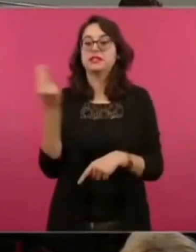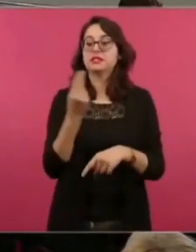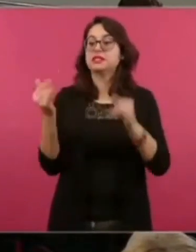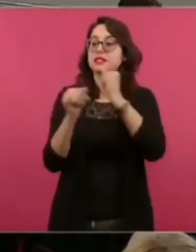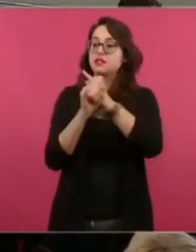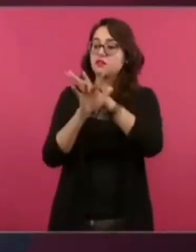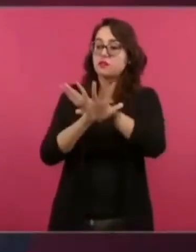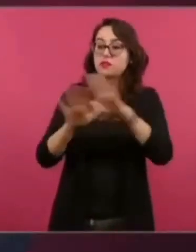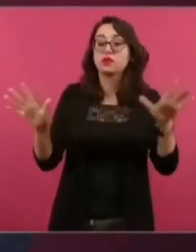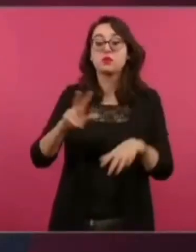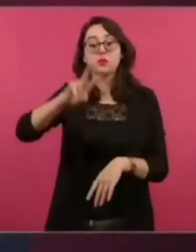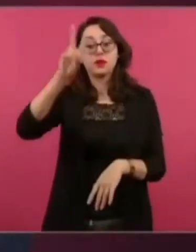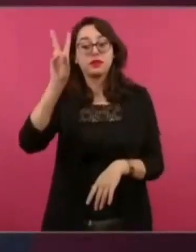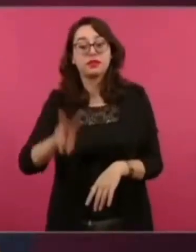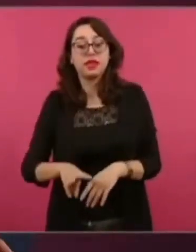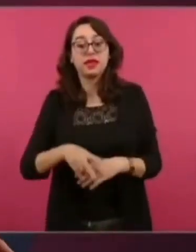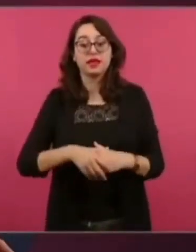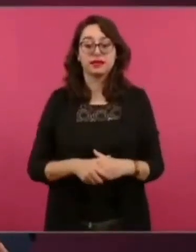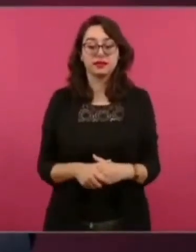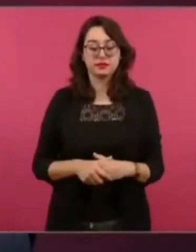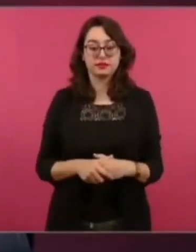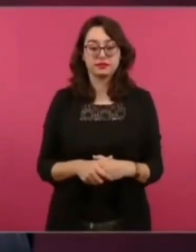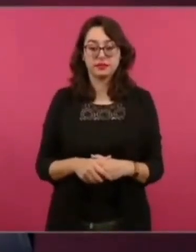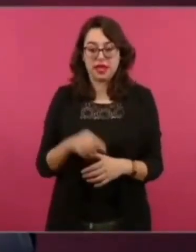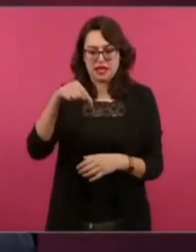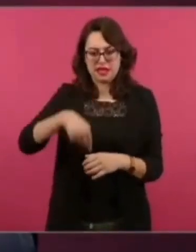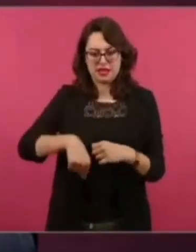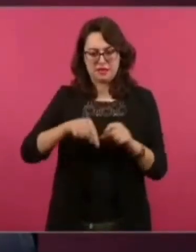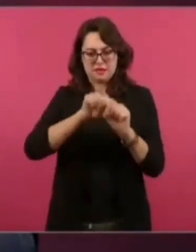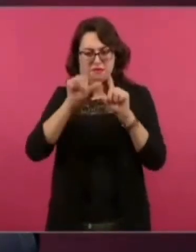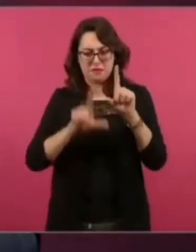manipula. No solo es México,